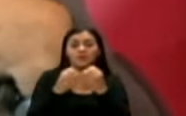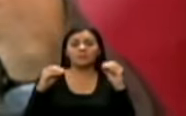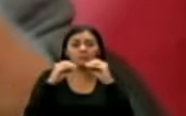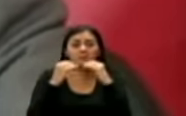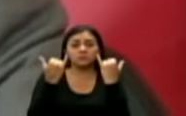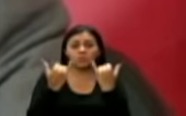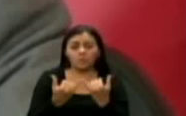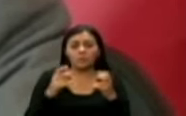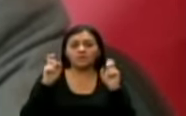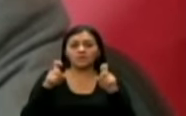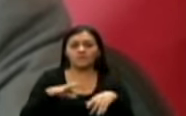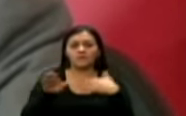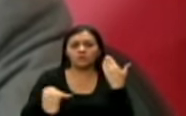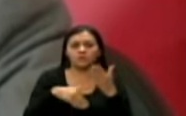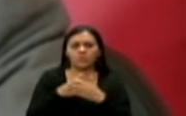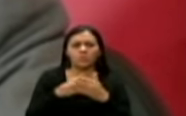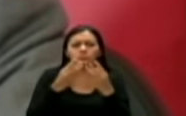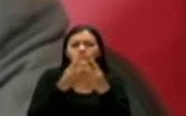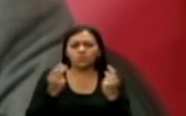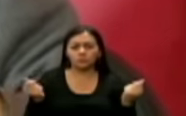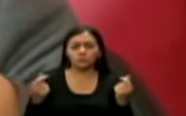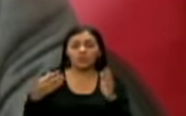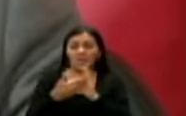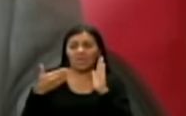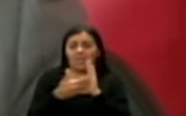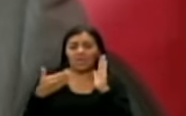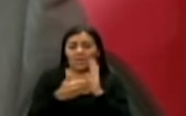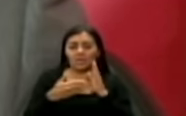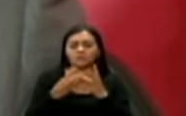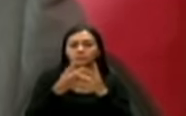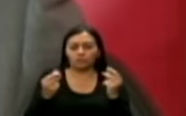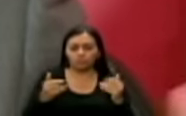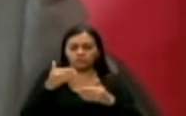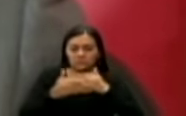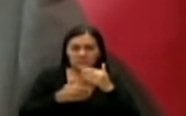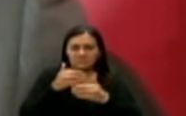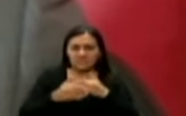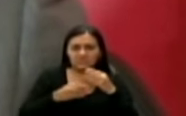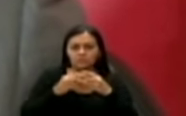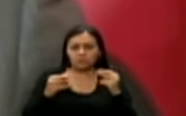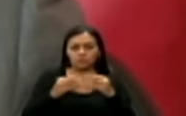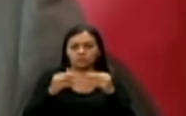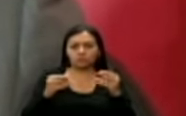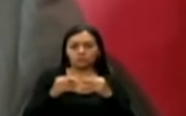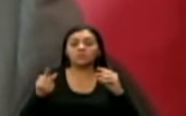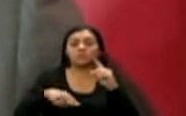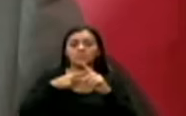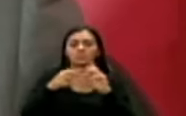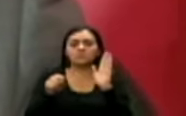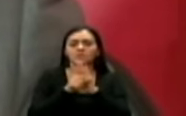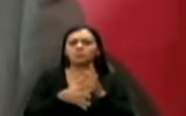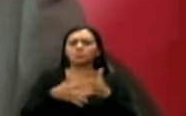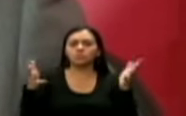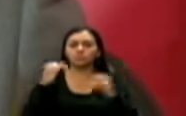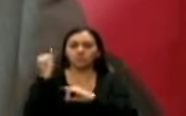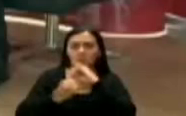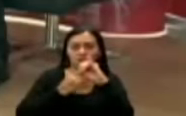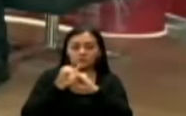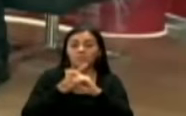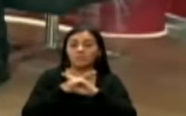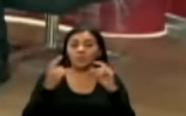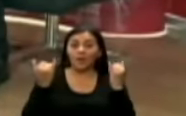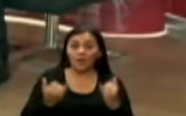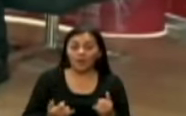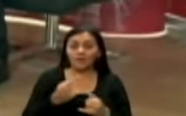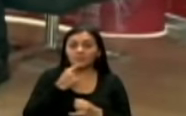estamos soplando contra la tempestad, sin embargo, estamos logrando éxitos aún en un marco muy negativo en el plano internacional. En este